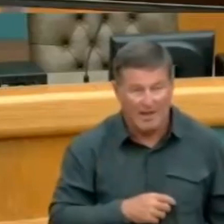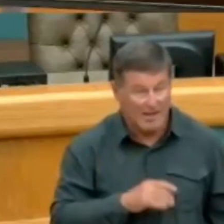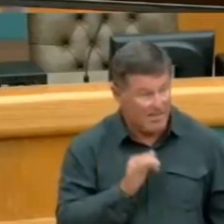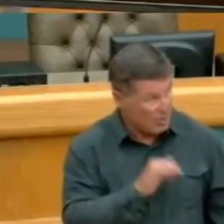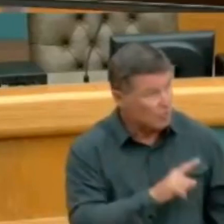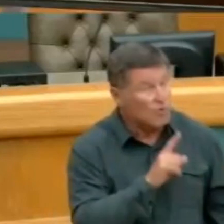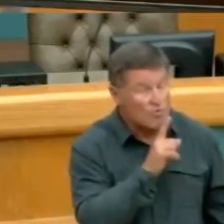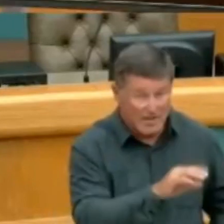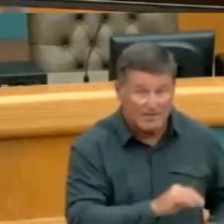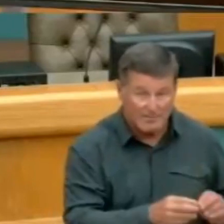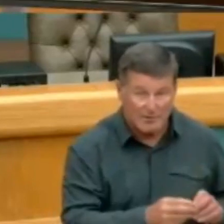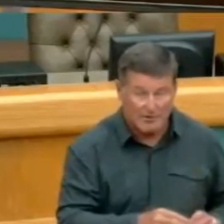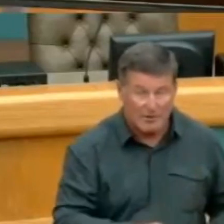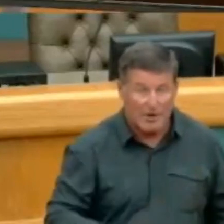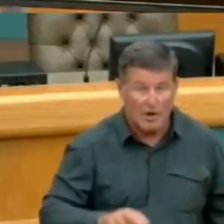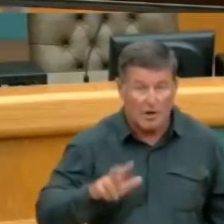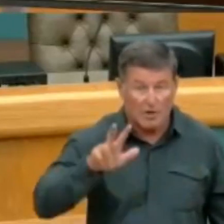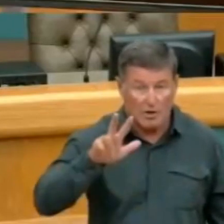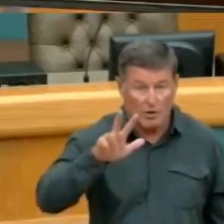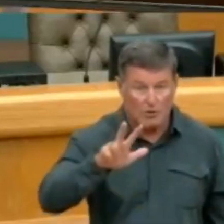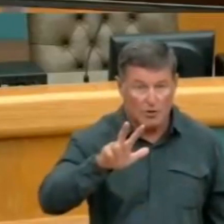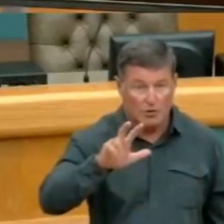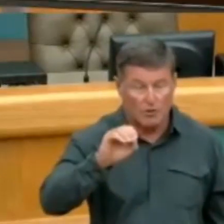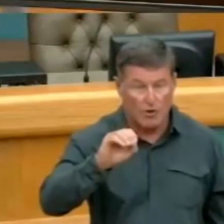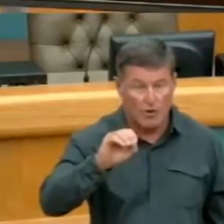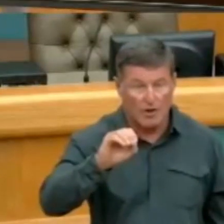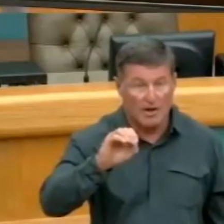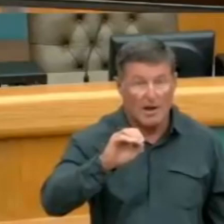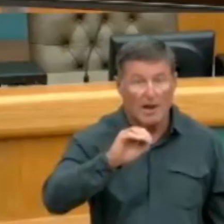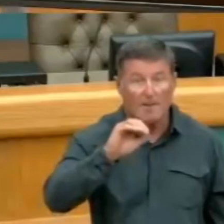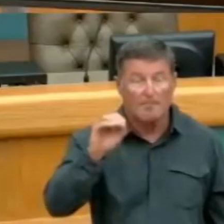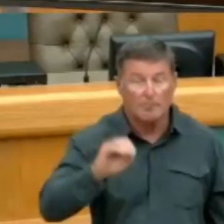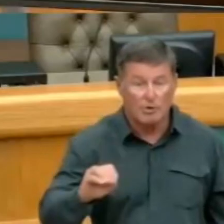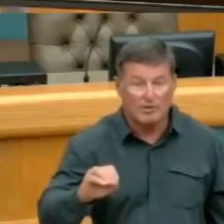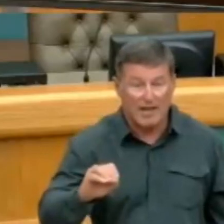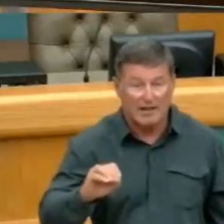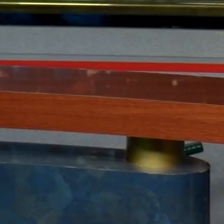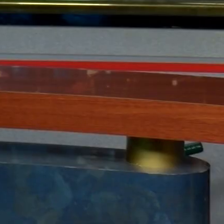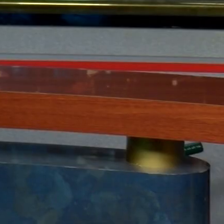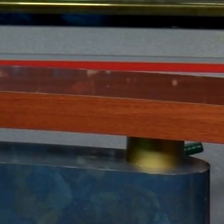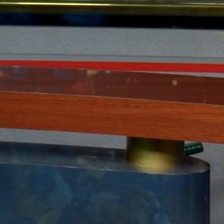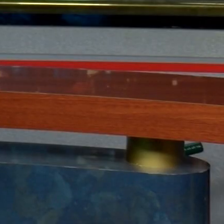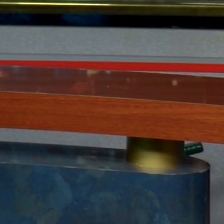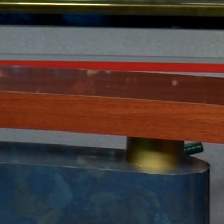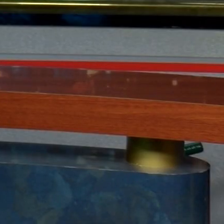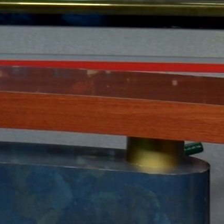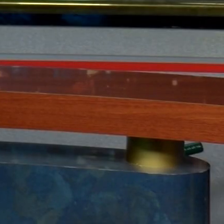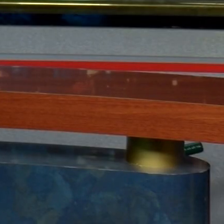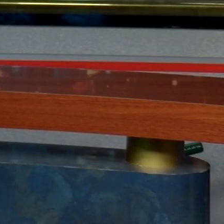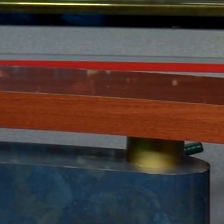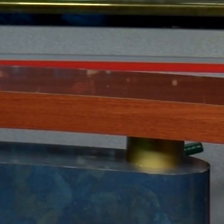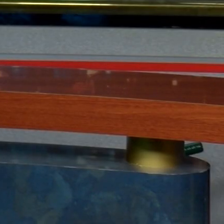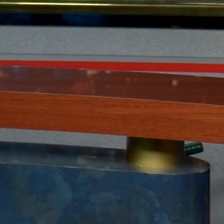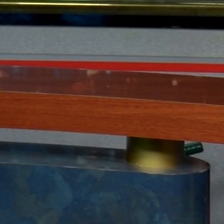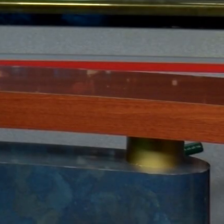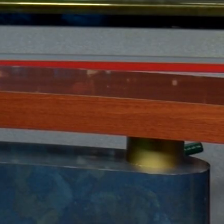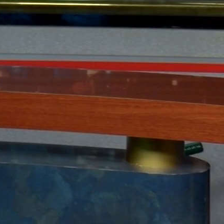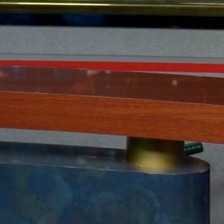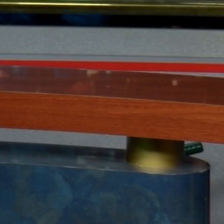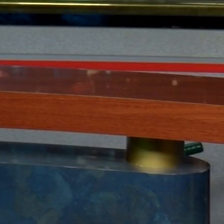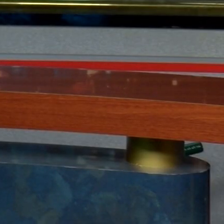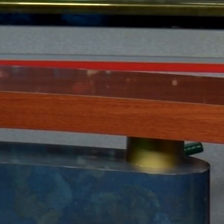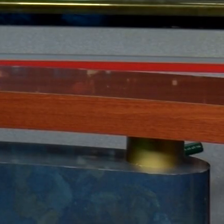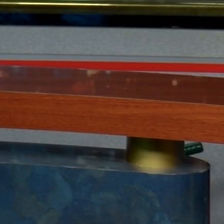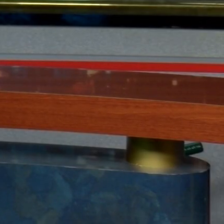tenemos un 30 por ciento de casos positivos por eso nuestras cifras son tan altas este jueves a partir de las seis y